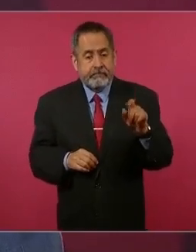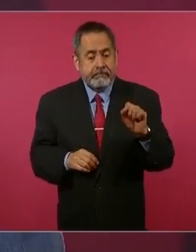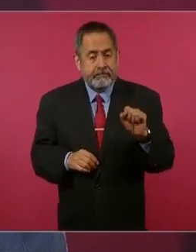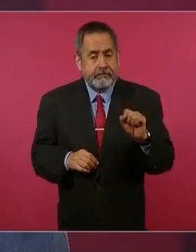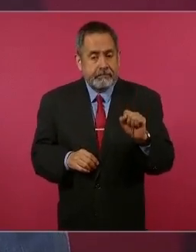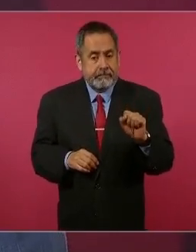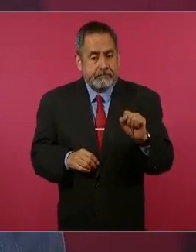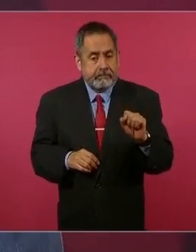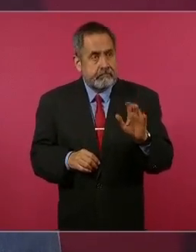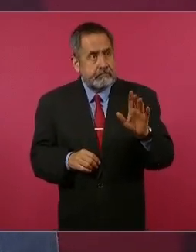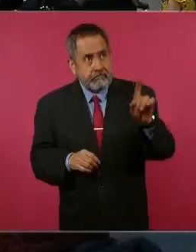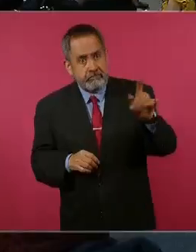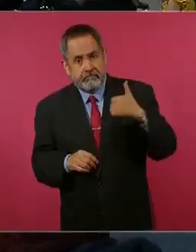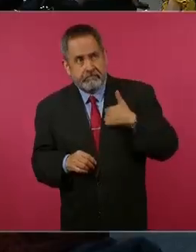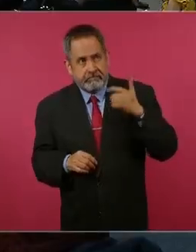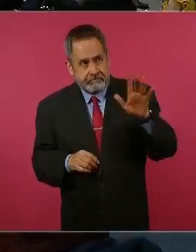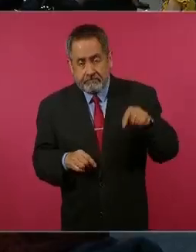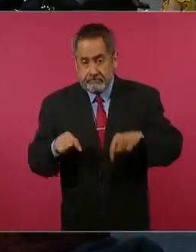mejor